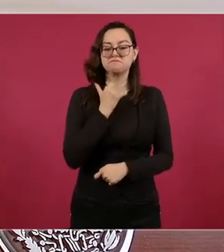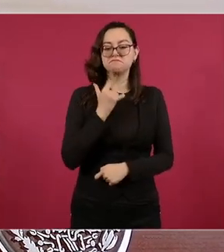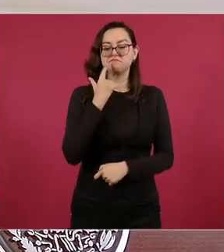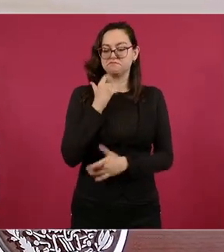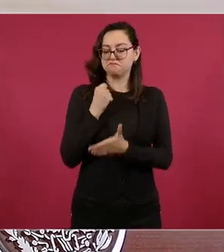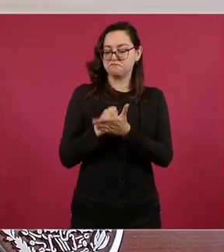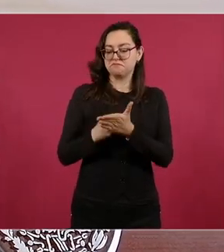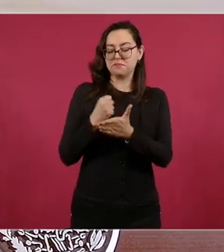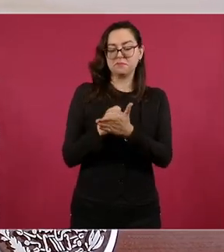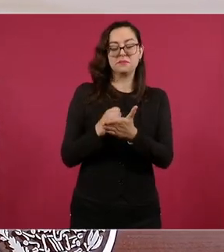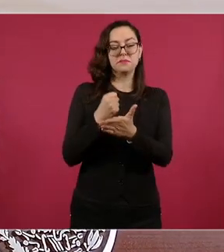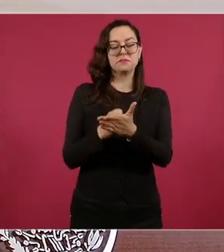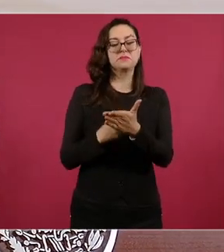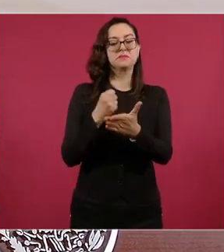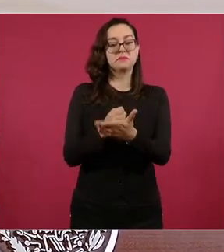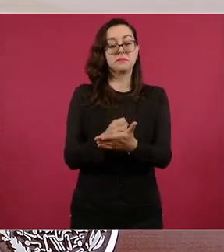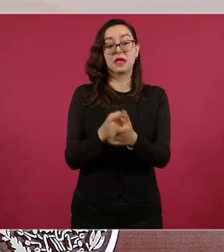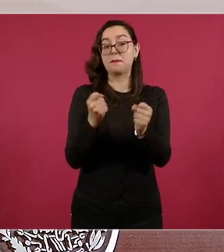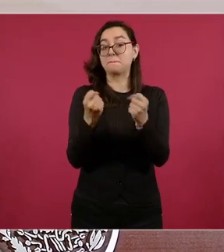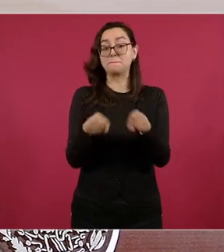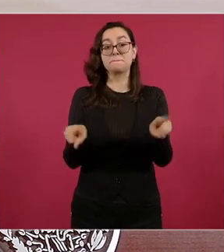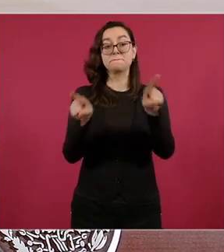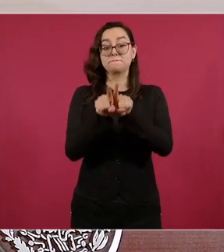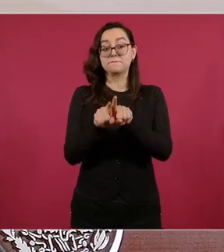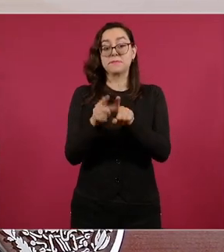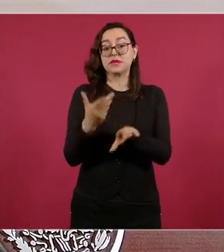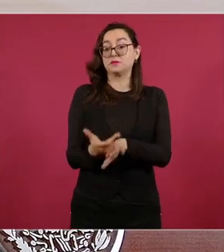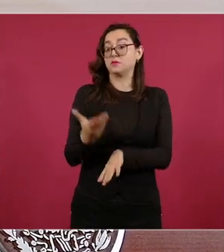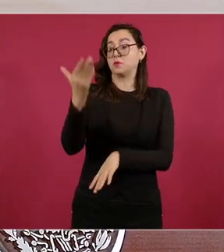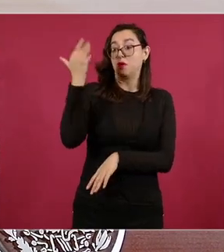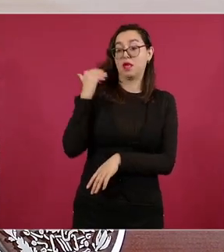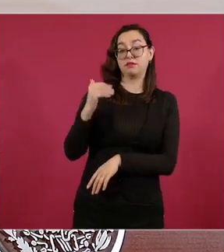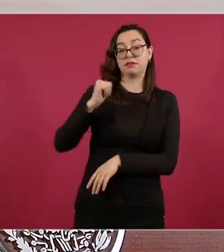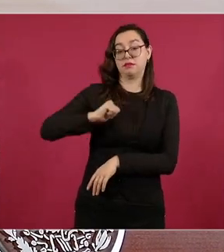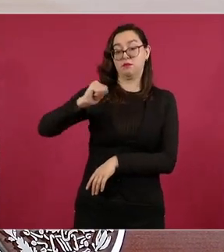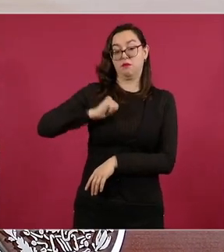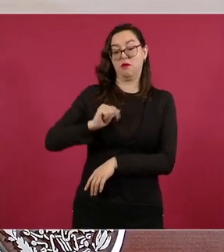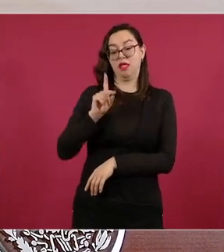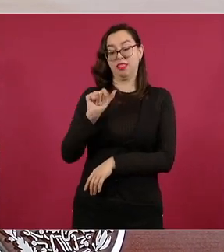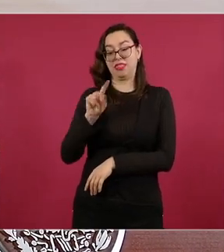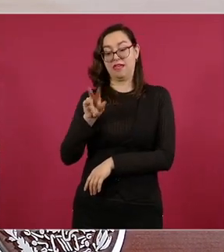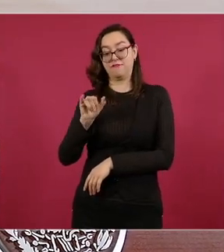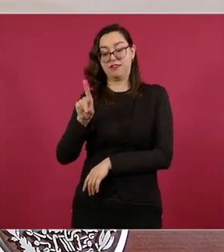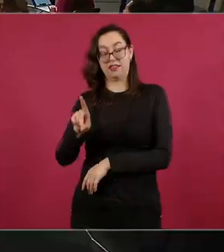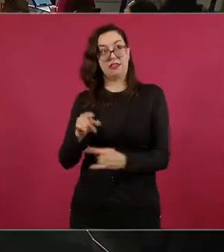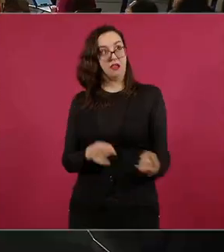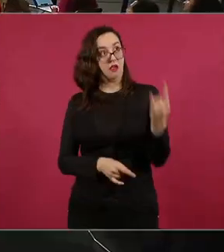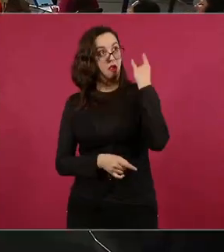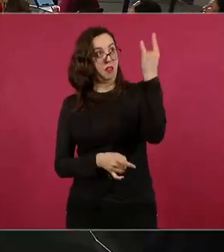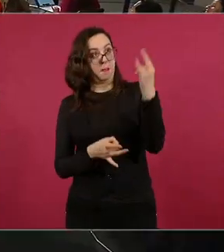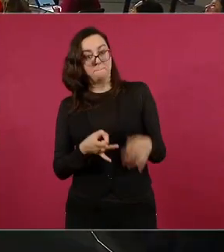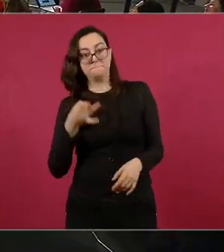a Goliat. Hasta ahí le dejamos. Mañana le seguimos.